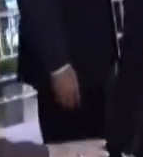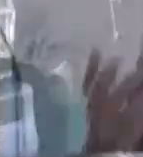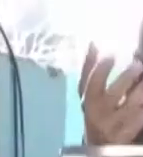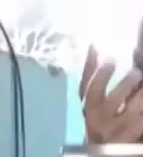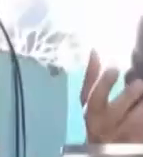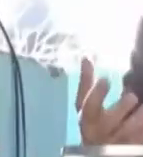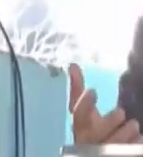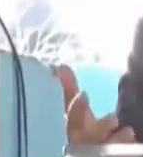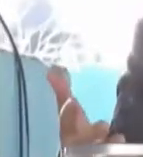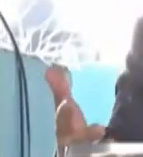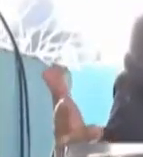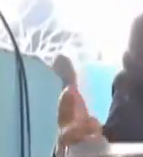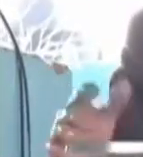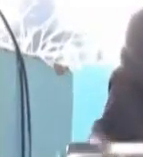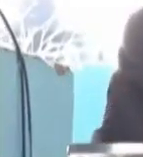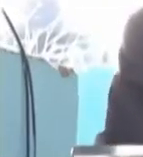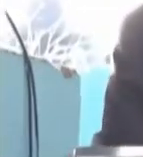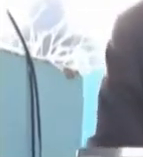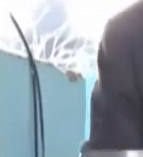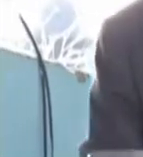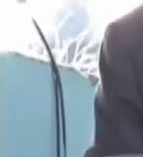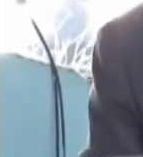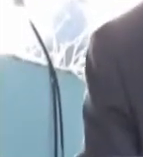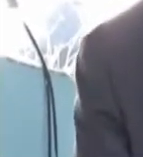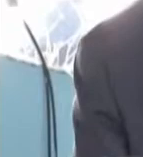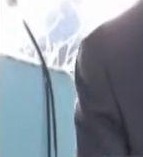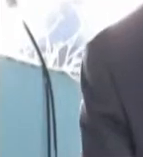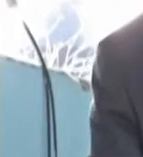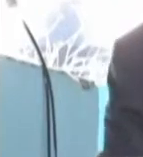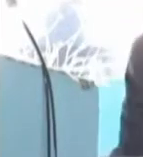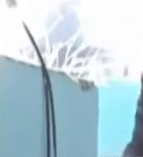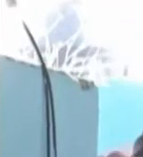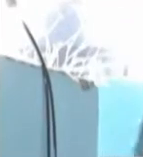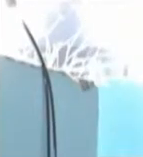ha entregado el presidente Danilo Medina. Y